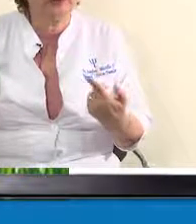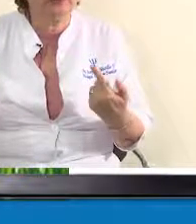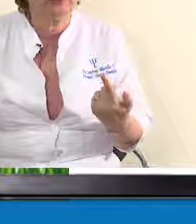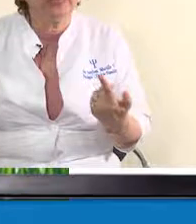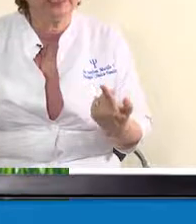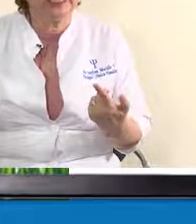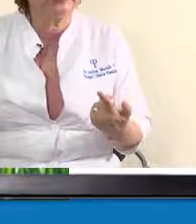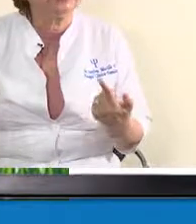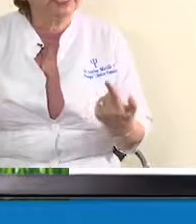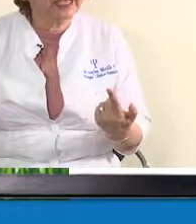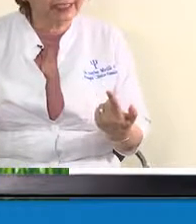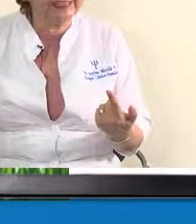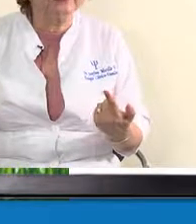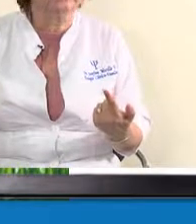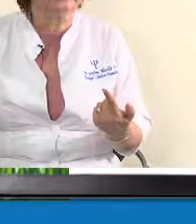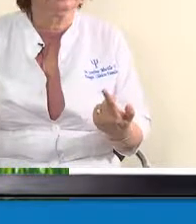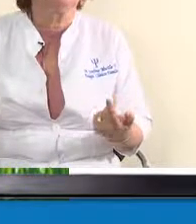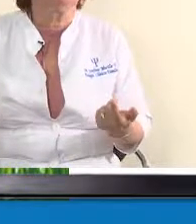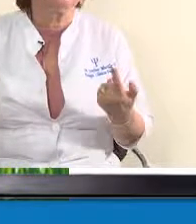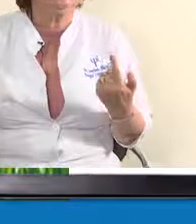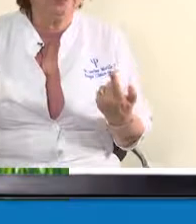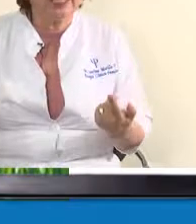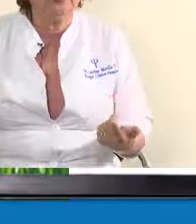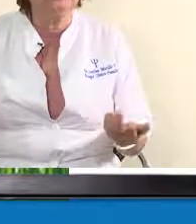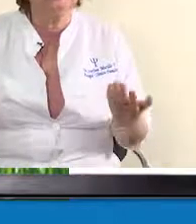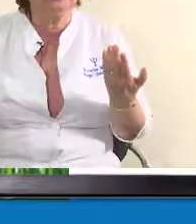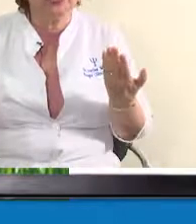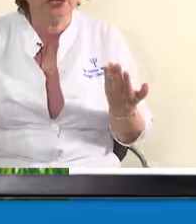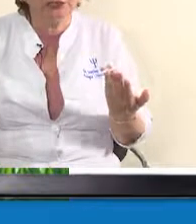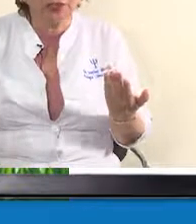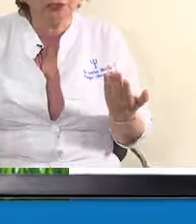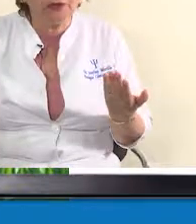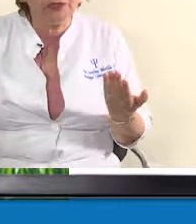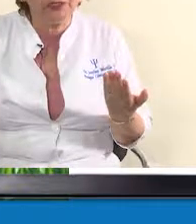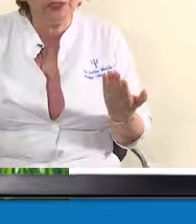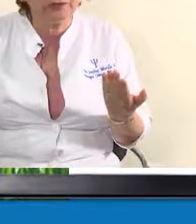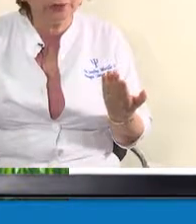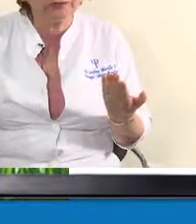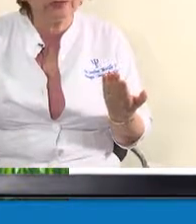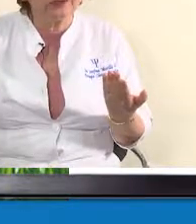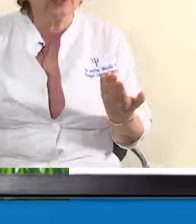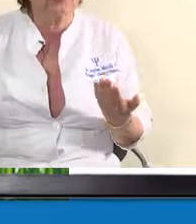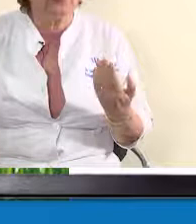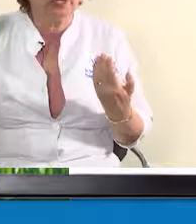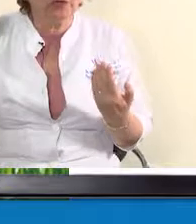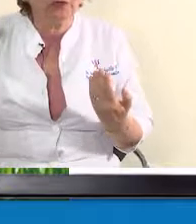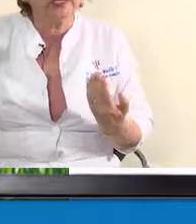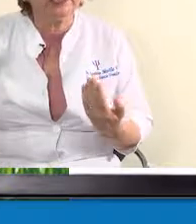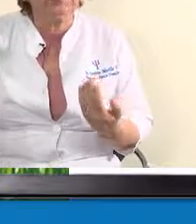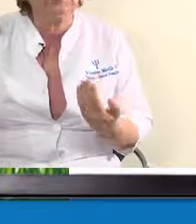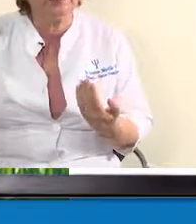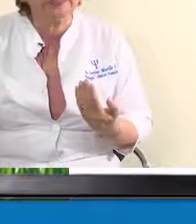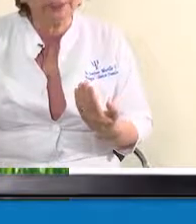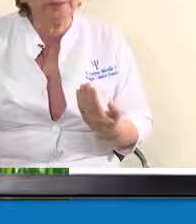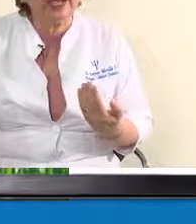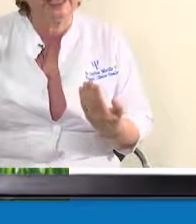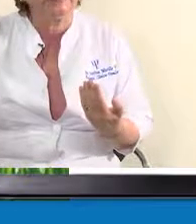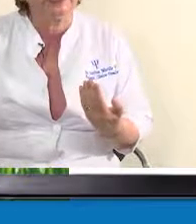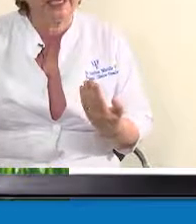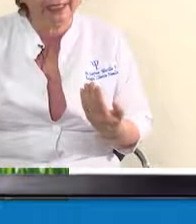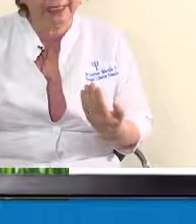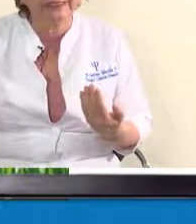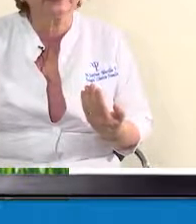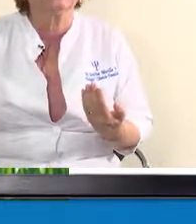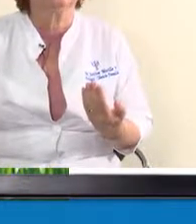primera videoconferencia es Primeros Auxilios Psicológicos, con el objetivo